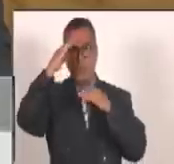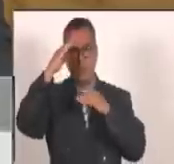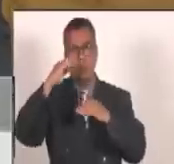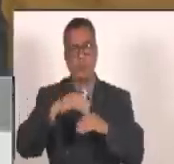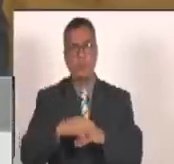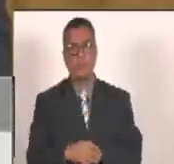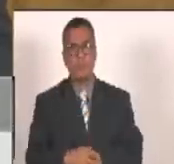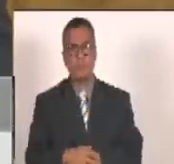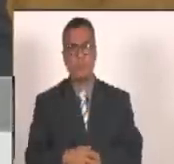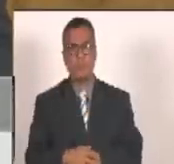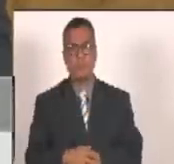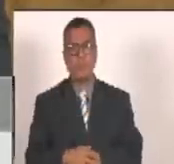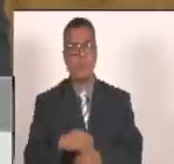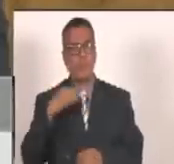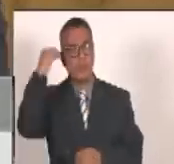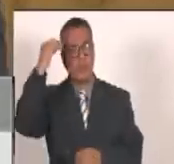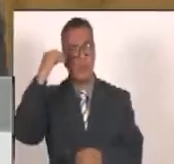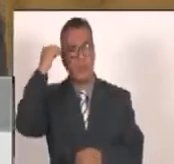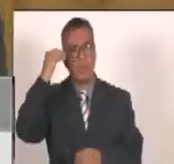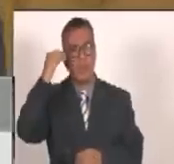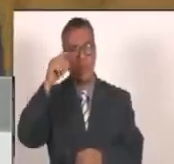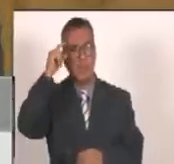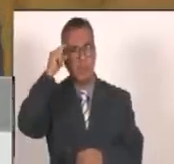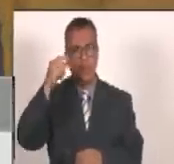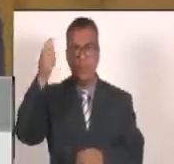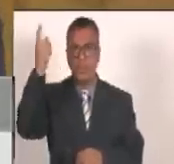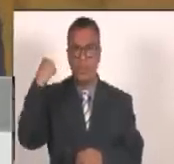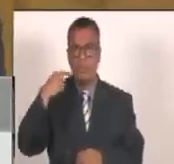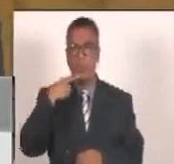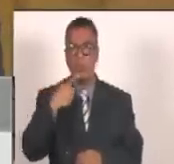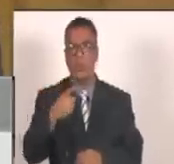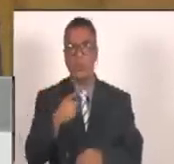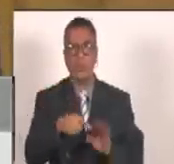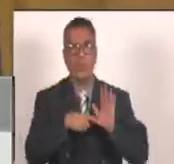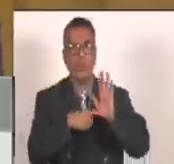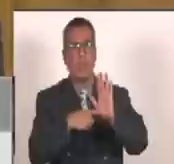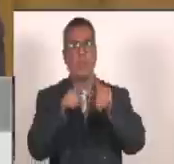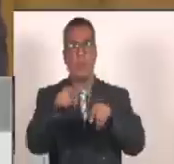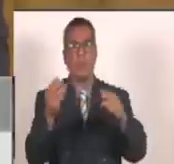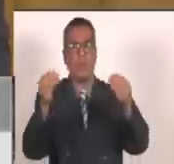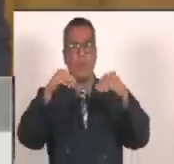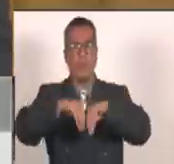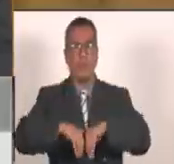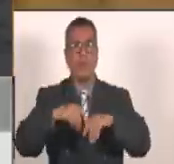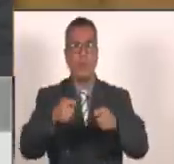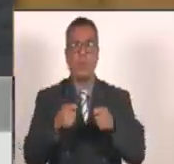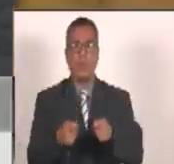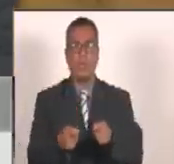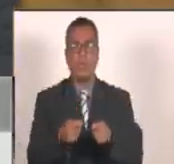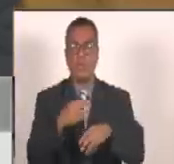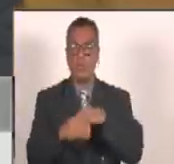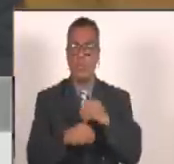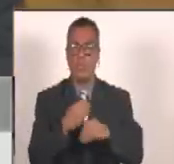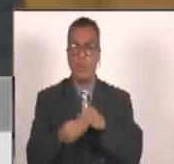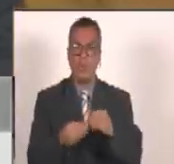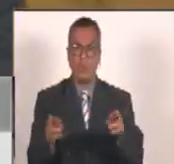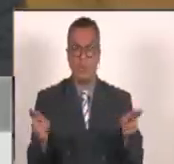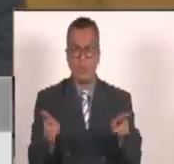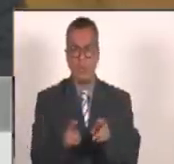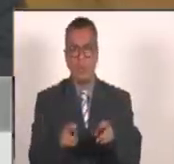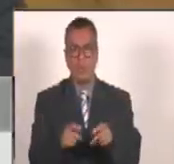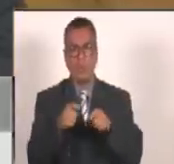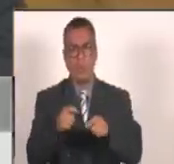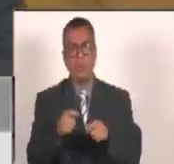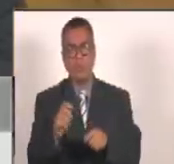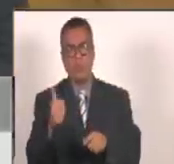patriota. Pensando desde ayer que me dijeron para presentar este acuerdo, trataré de ser breve y